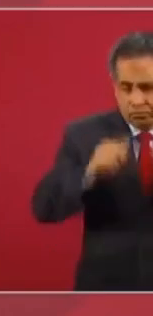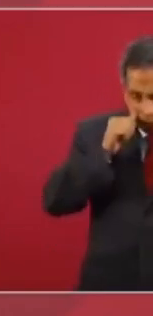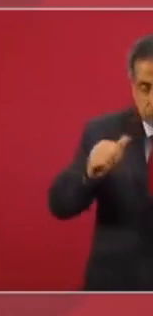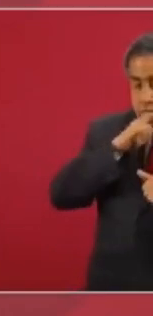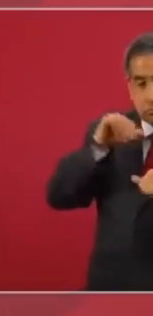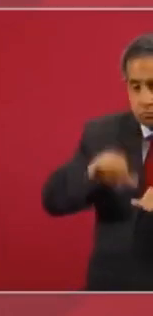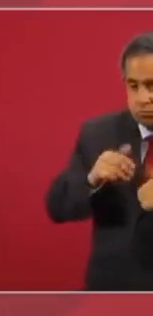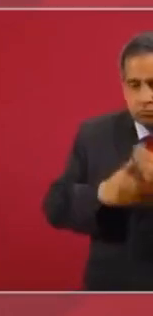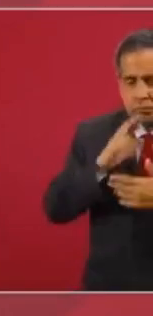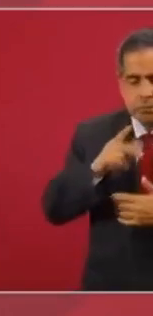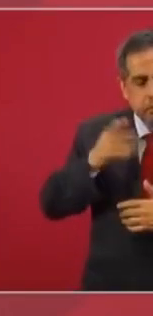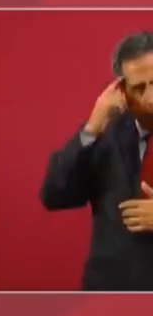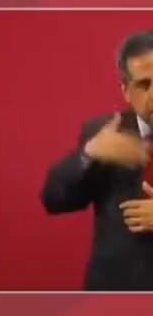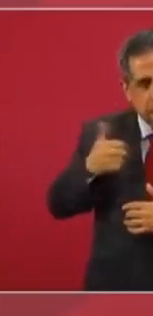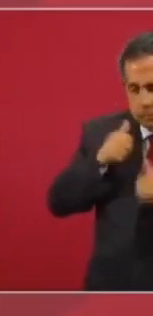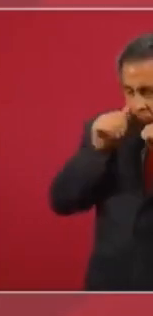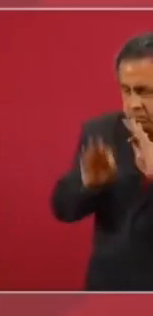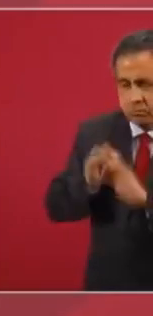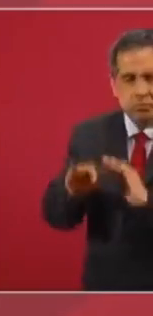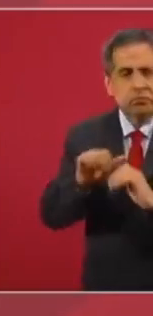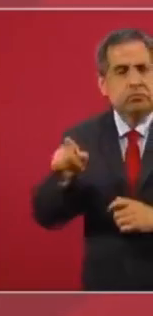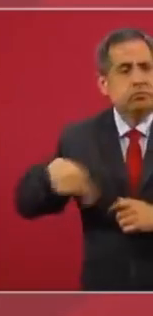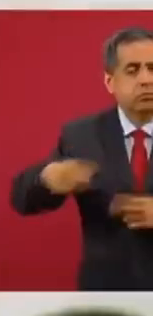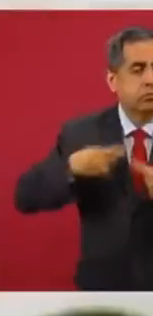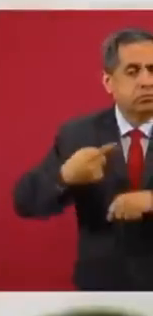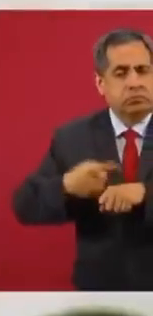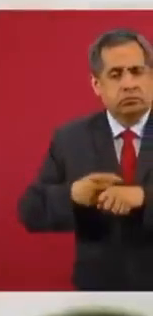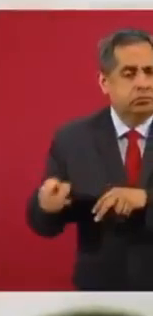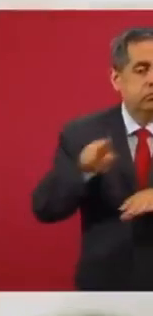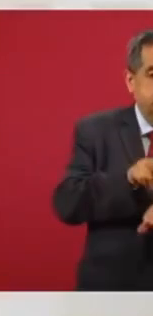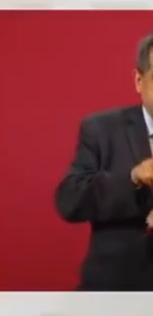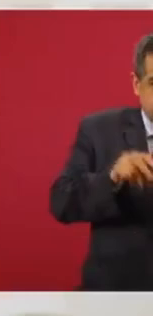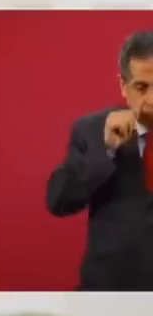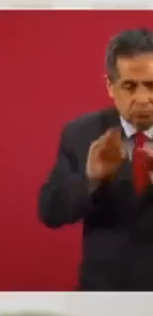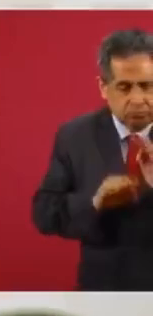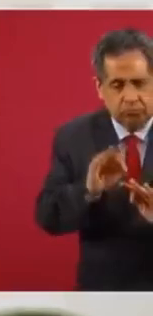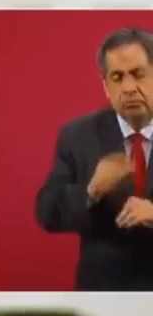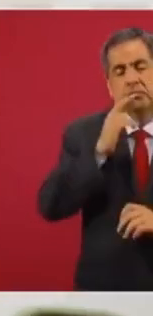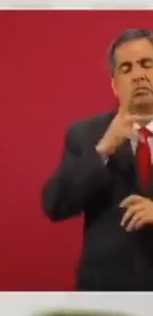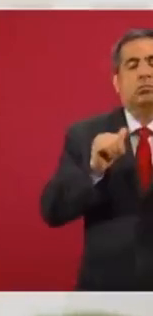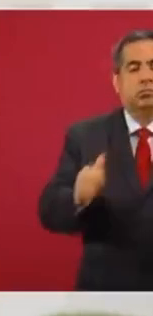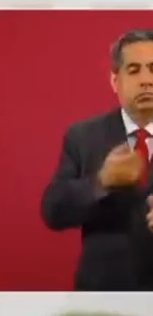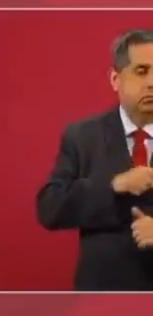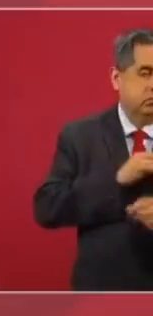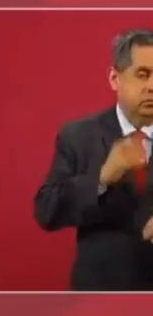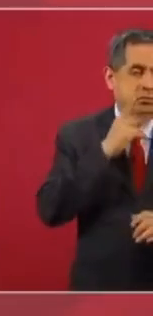atención cada día a los enfermos o afectados por la